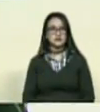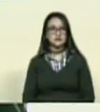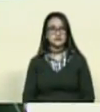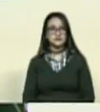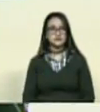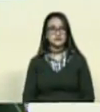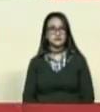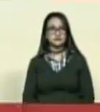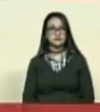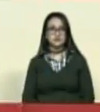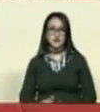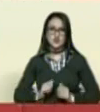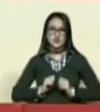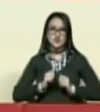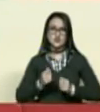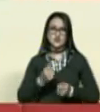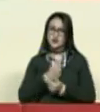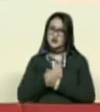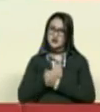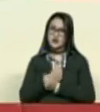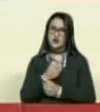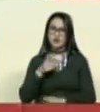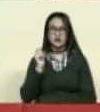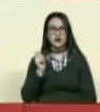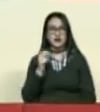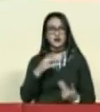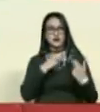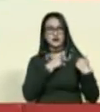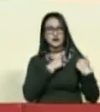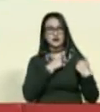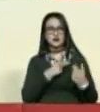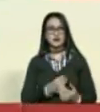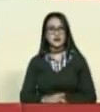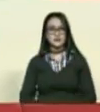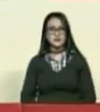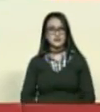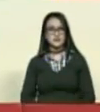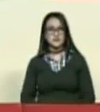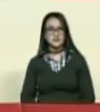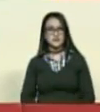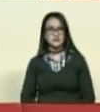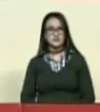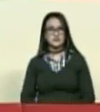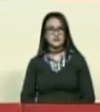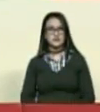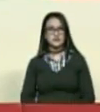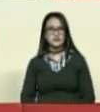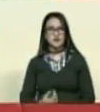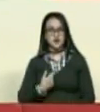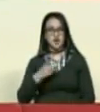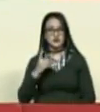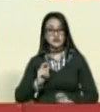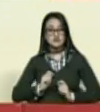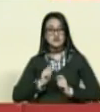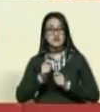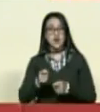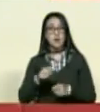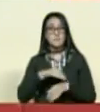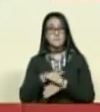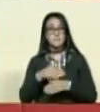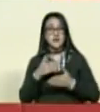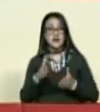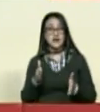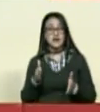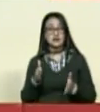que se entrega con pasión a su tarea y la he decidido nombrar como